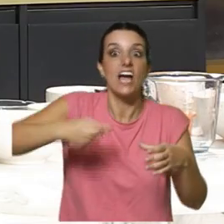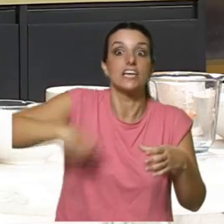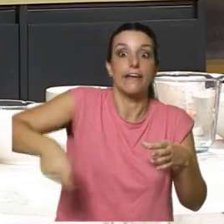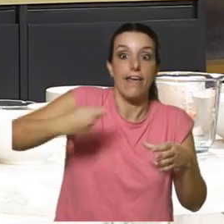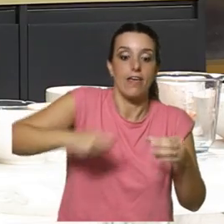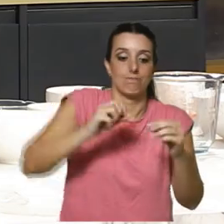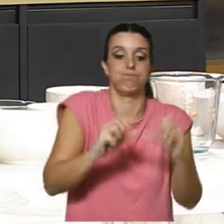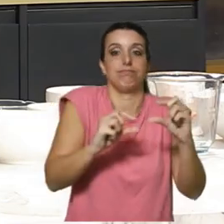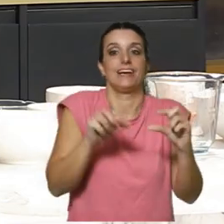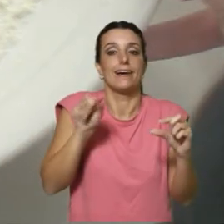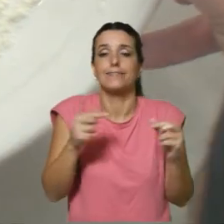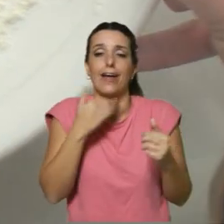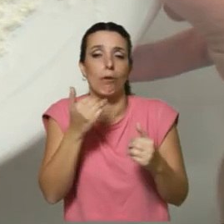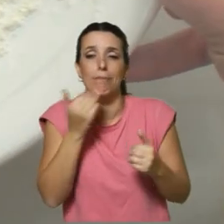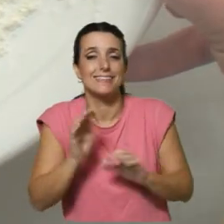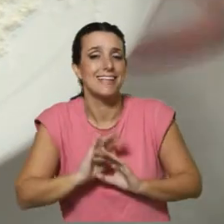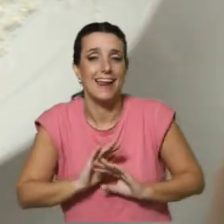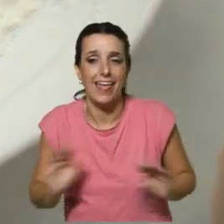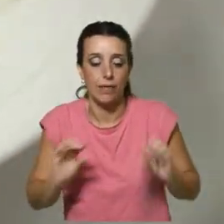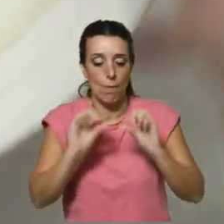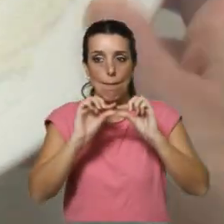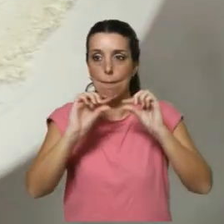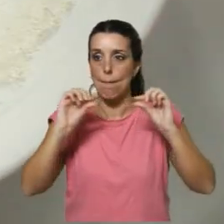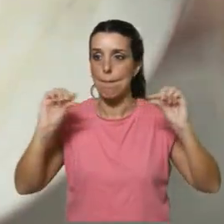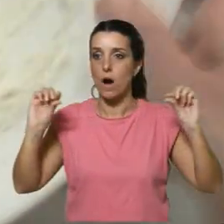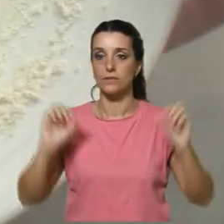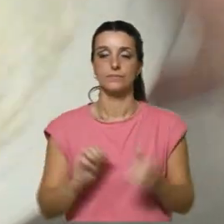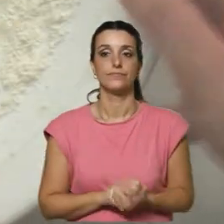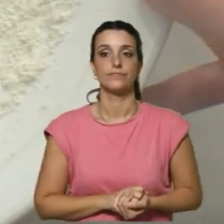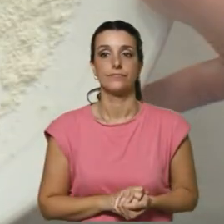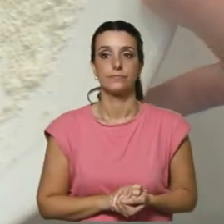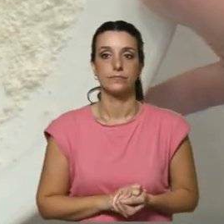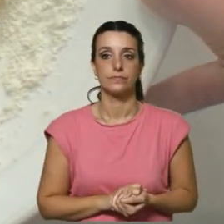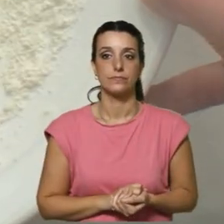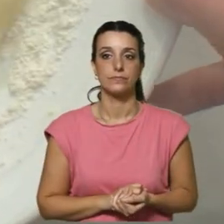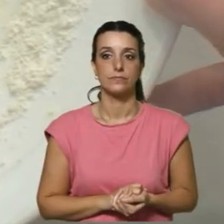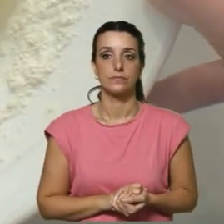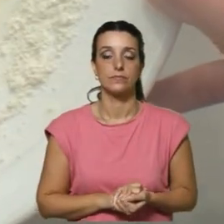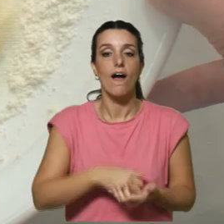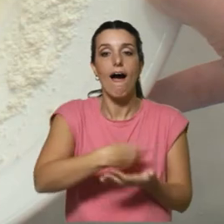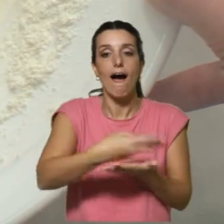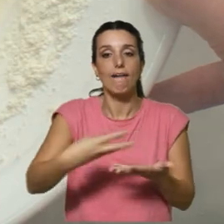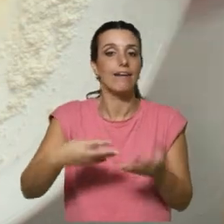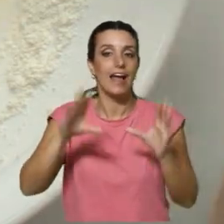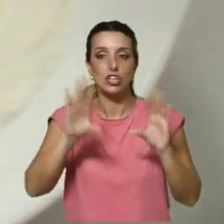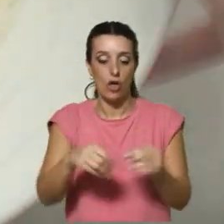bien, se te espachurra. En este caso, no te va a pasar. Tomamos toda la harina que tenemos por acá.